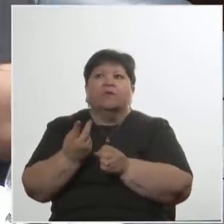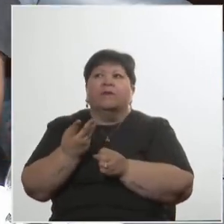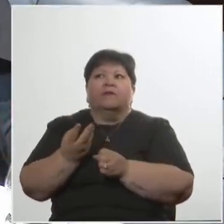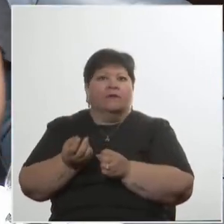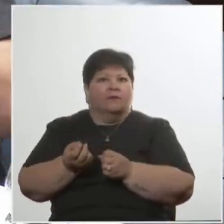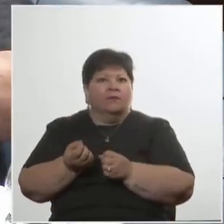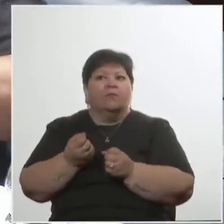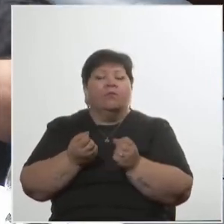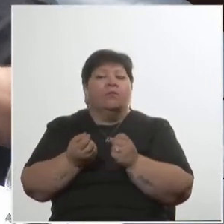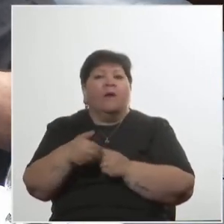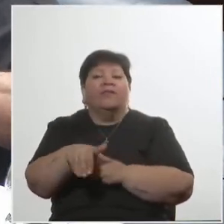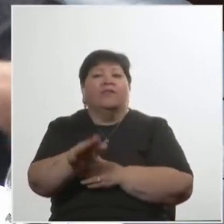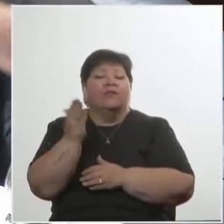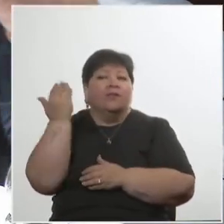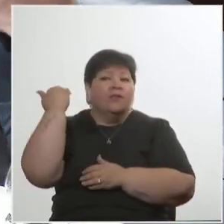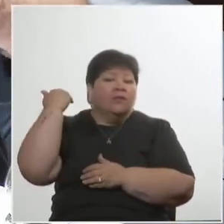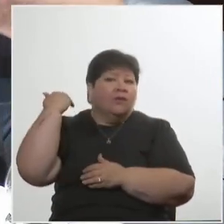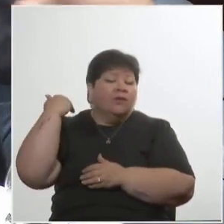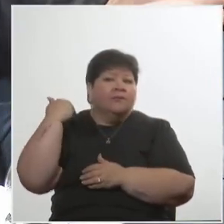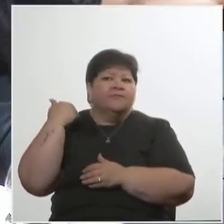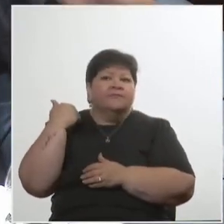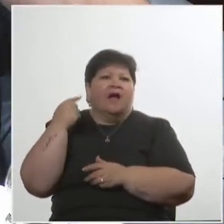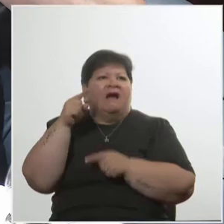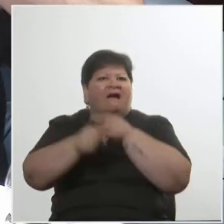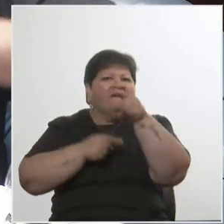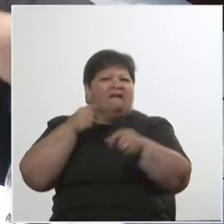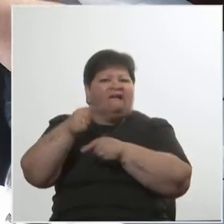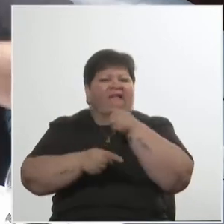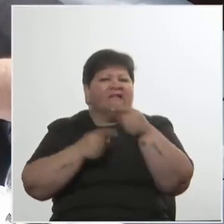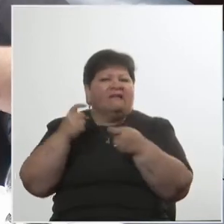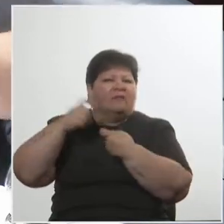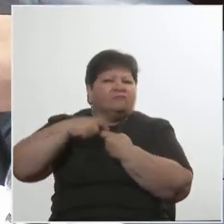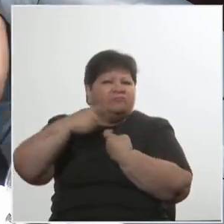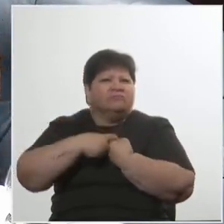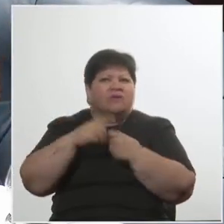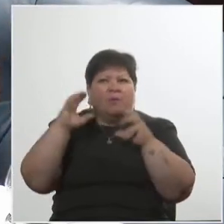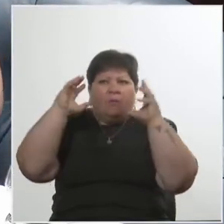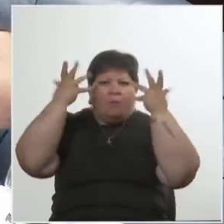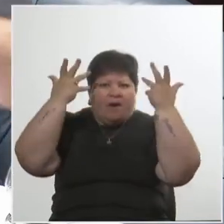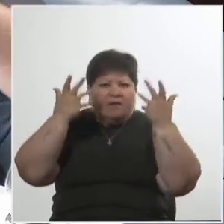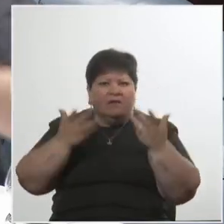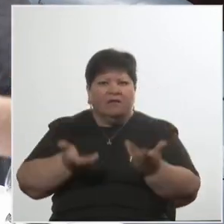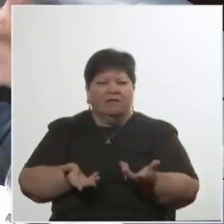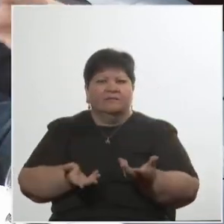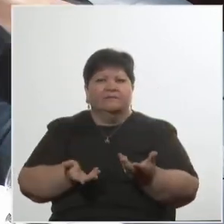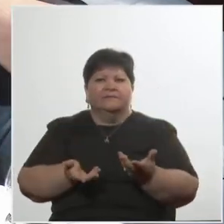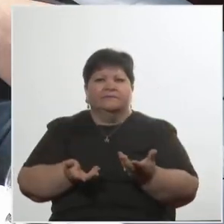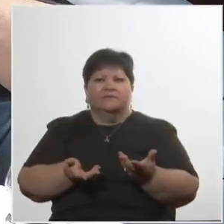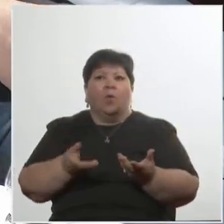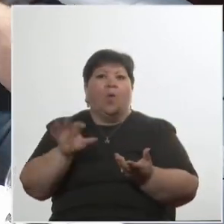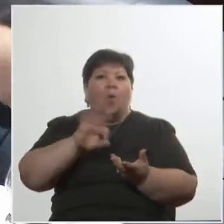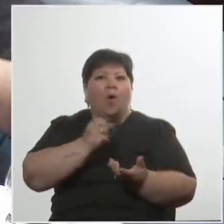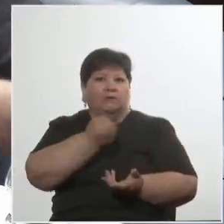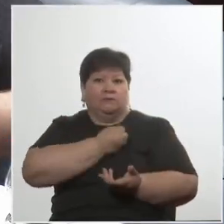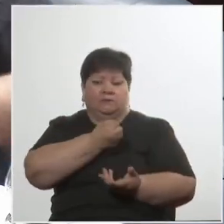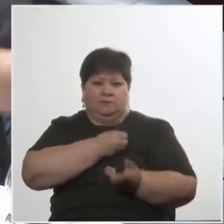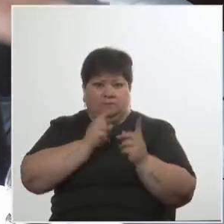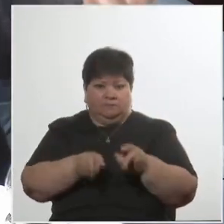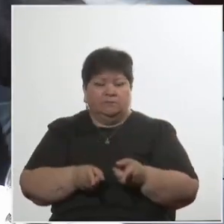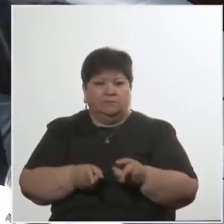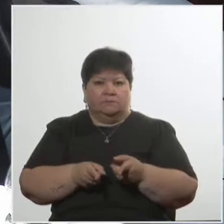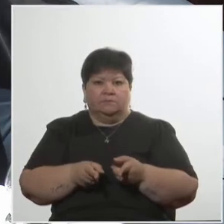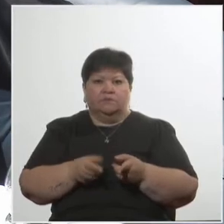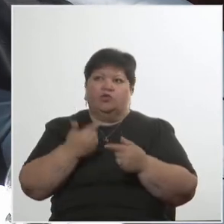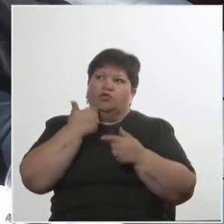violentas que lo que hacían era agredir militantes sindicales en huelga en algunos casos los más duros con asesinatos yo